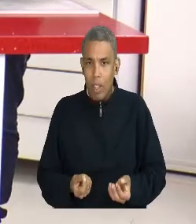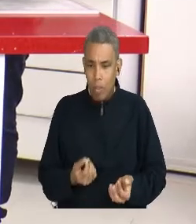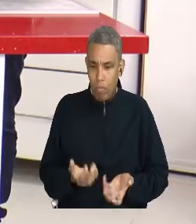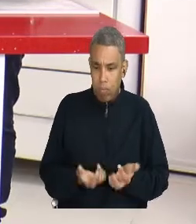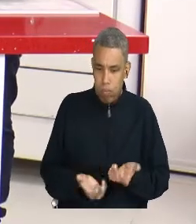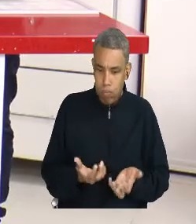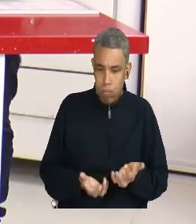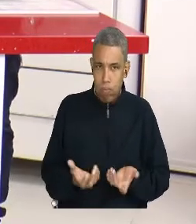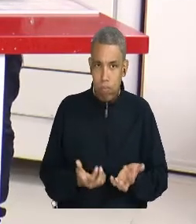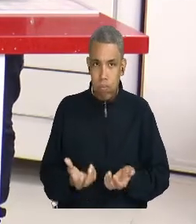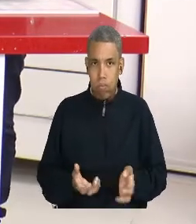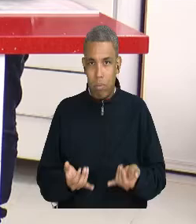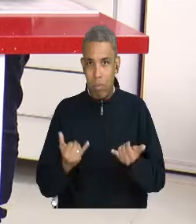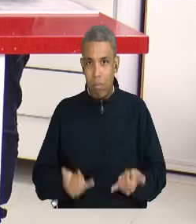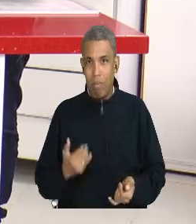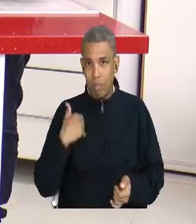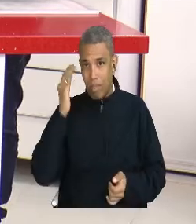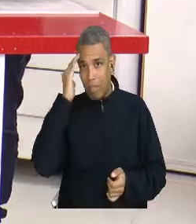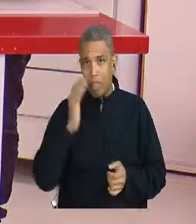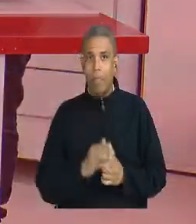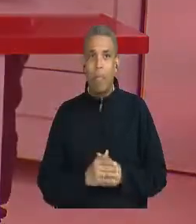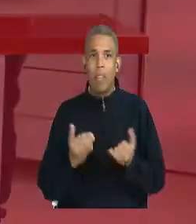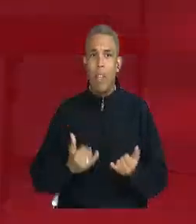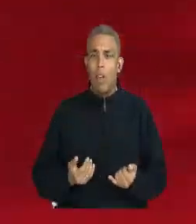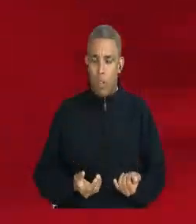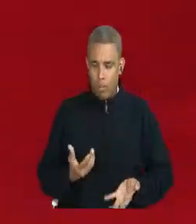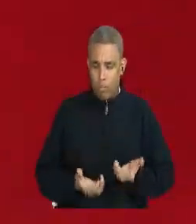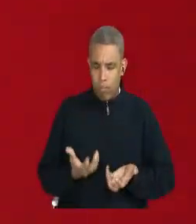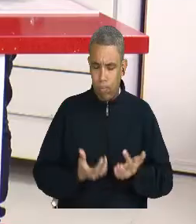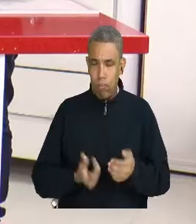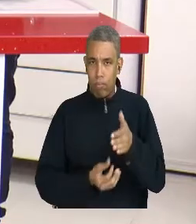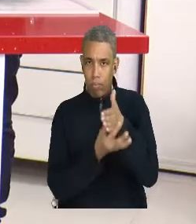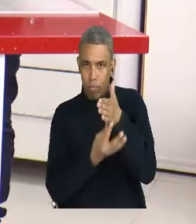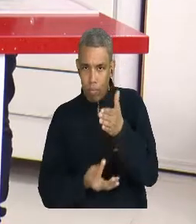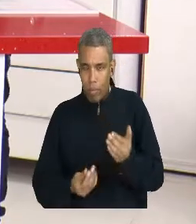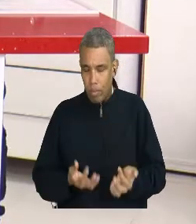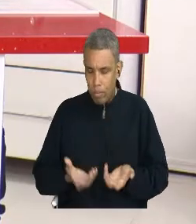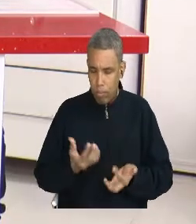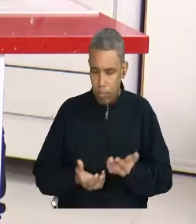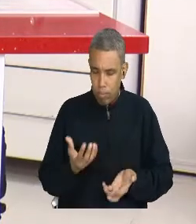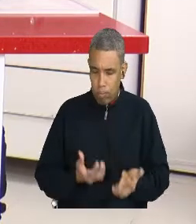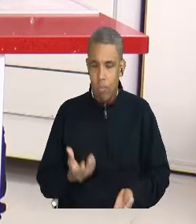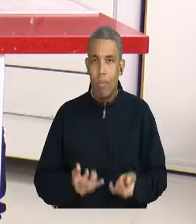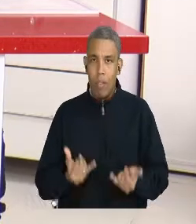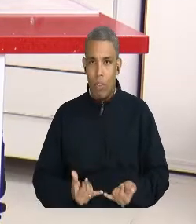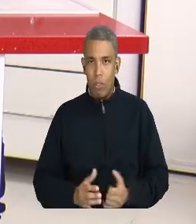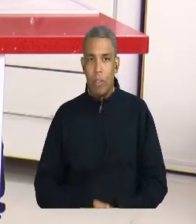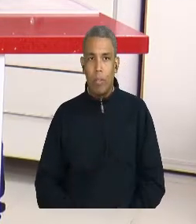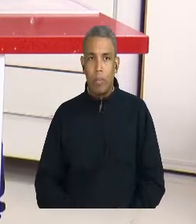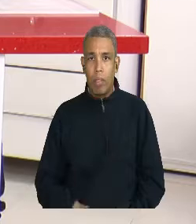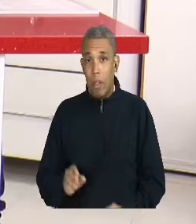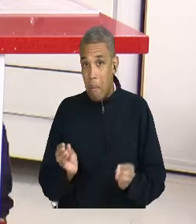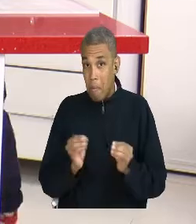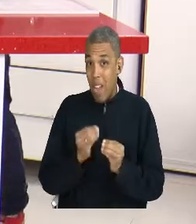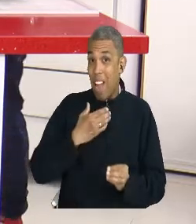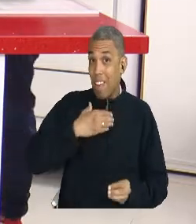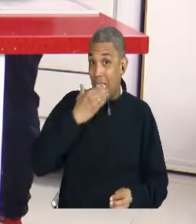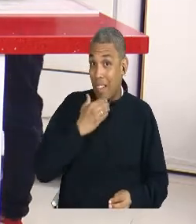¿sí? Solamente, ahorita, ¿qué voy a hacer? La voy a llevar a freír. ¿Sí? Ah, ok. Ese va a ser el acompañamiento. Entonces voy a subirle un poquito de temperatura a